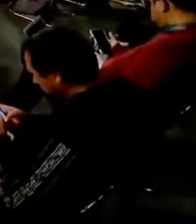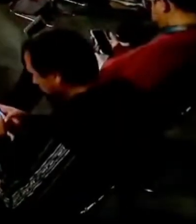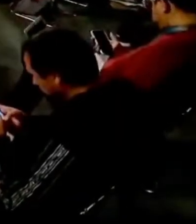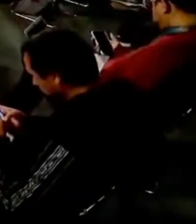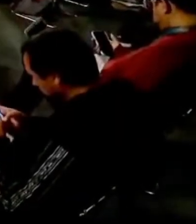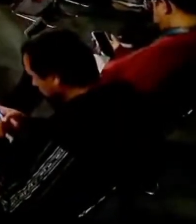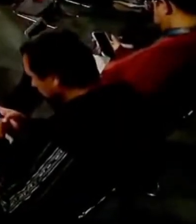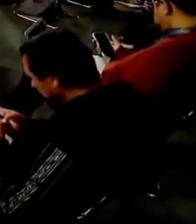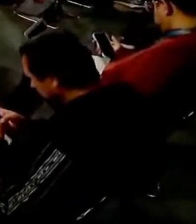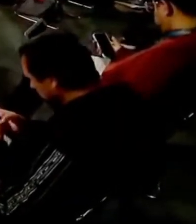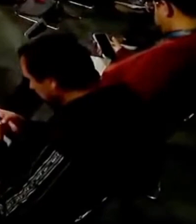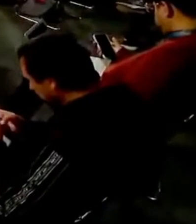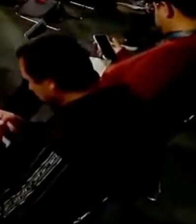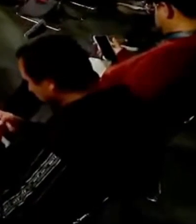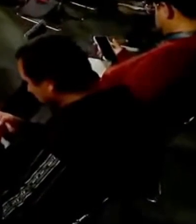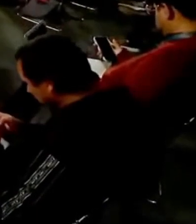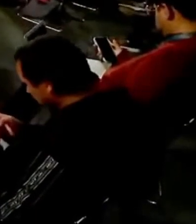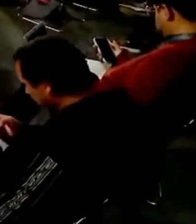financiero y